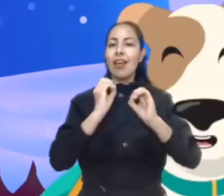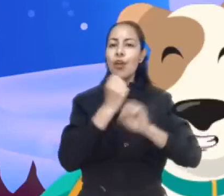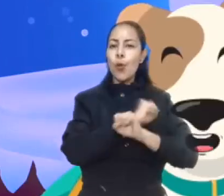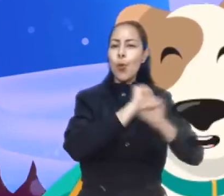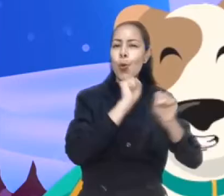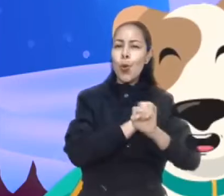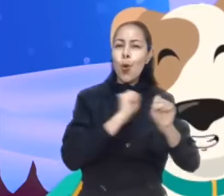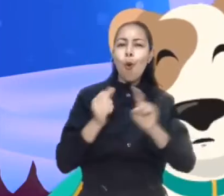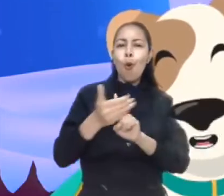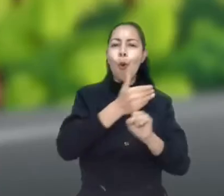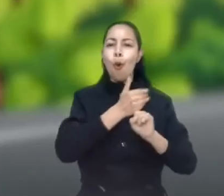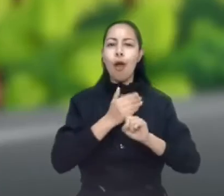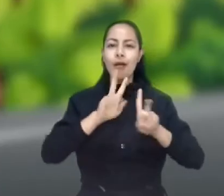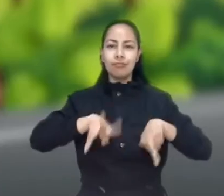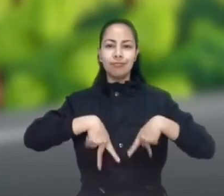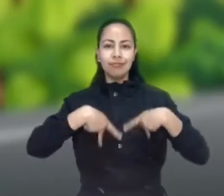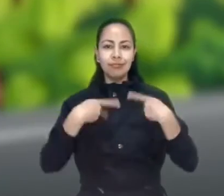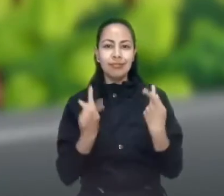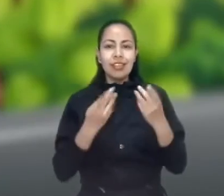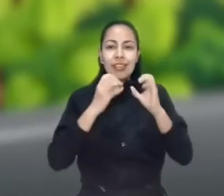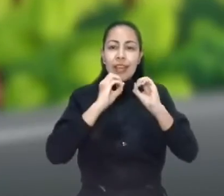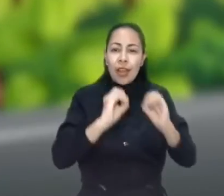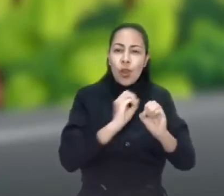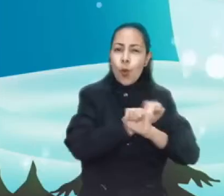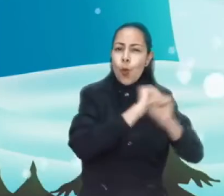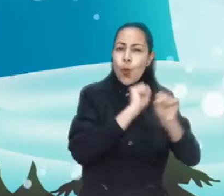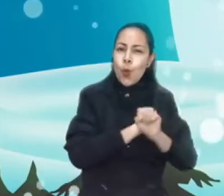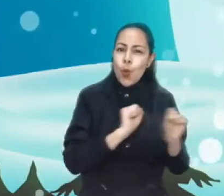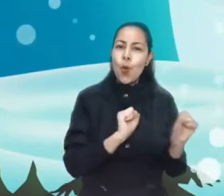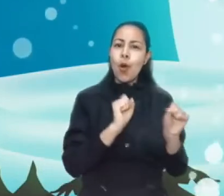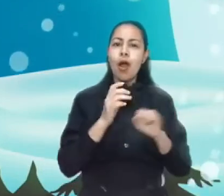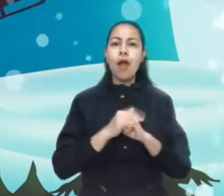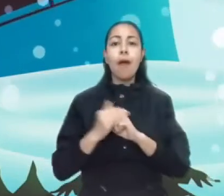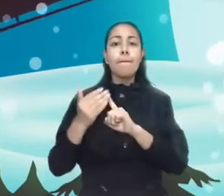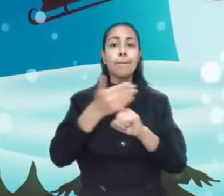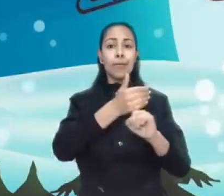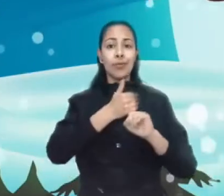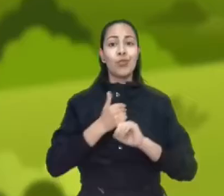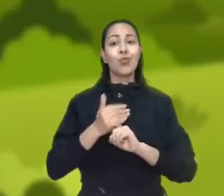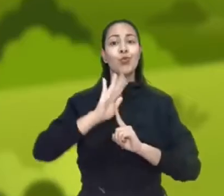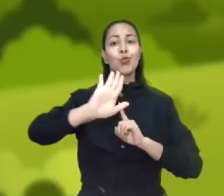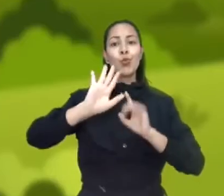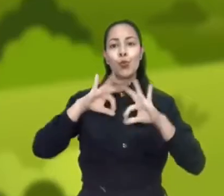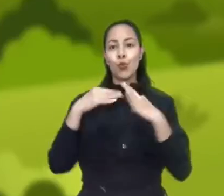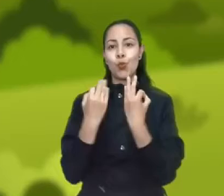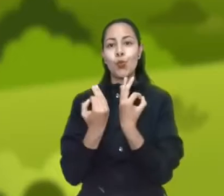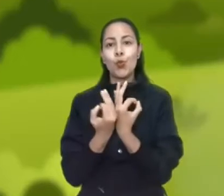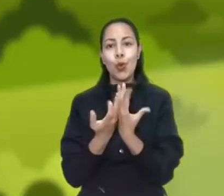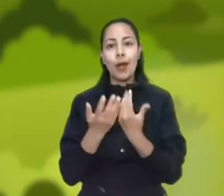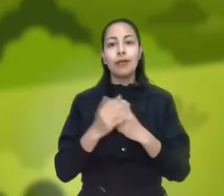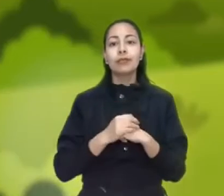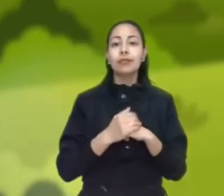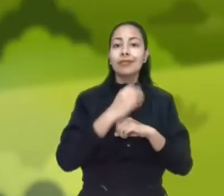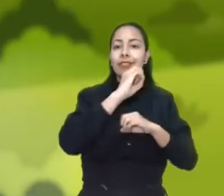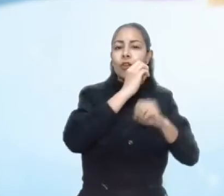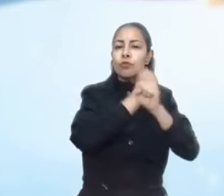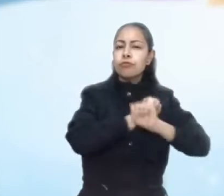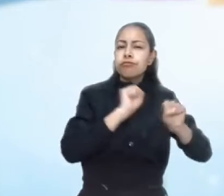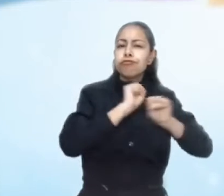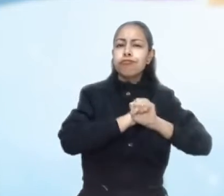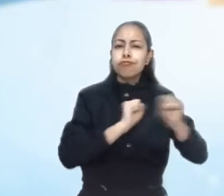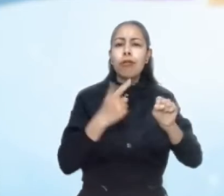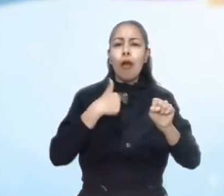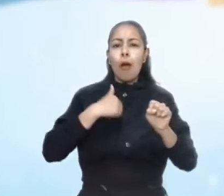Sin pólvora, somos guardianes de la vida. Sin pólvora, tú protegerás a tu familia.